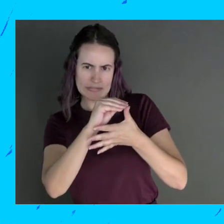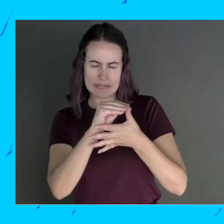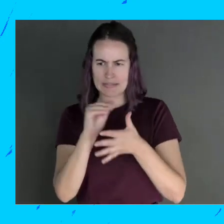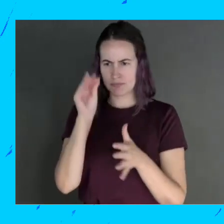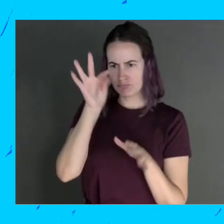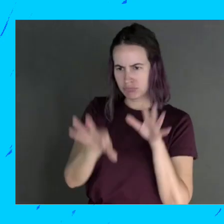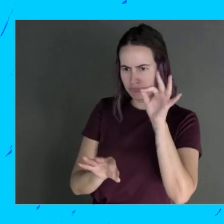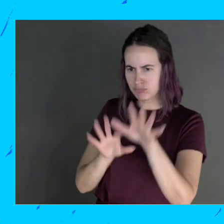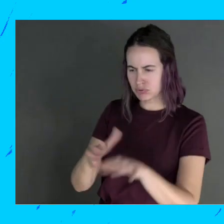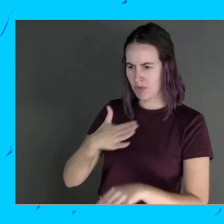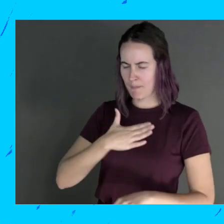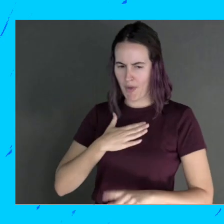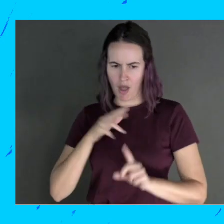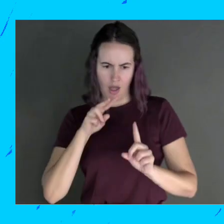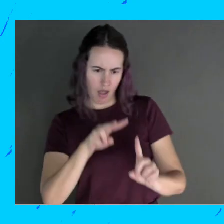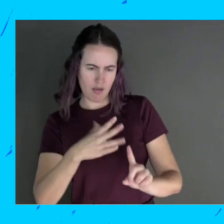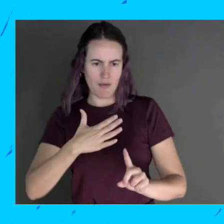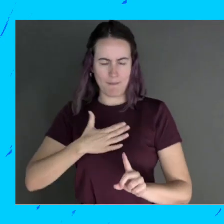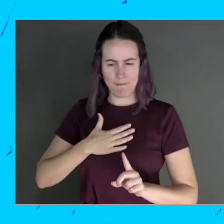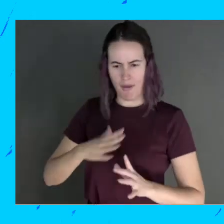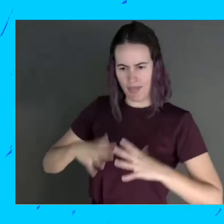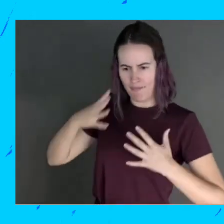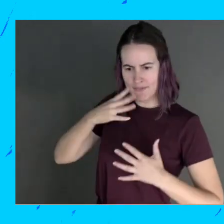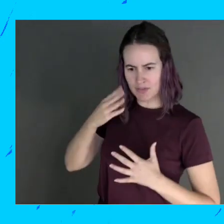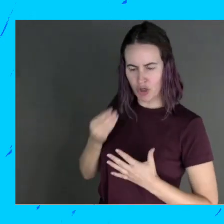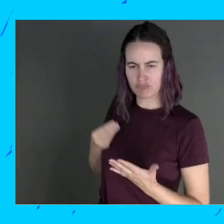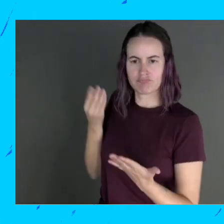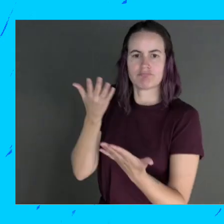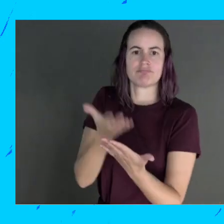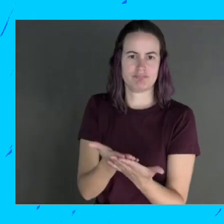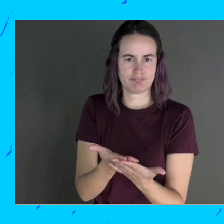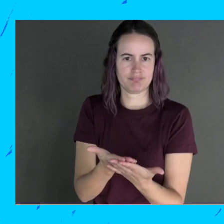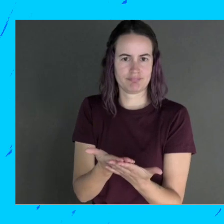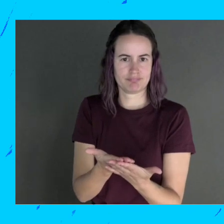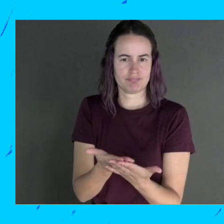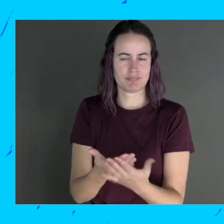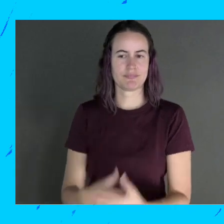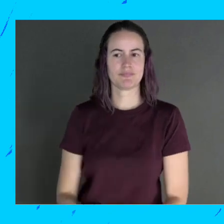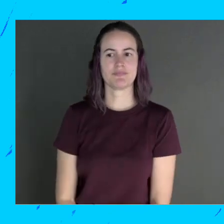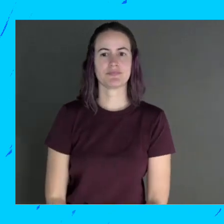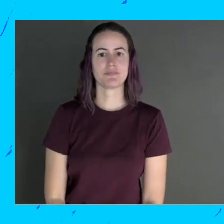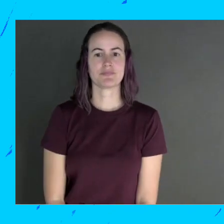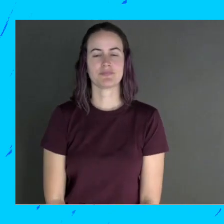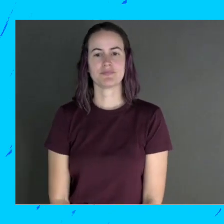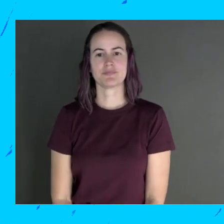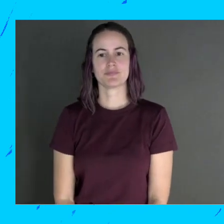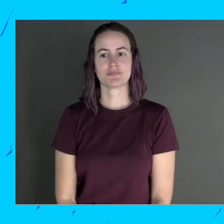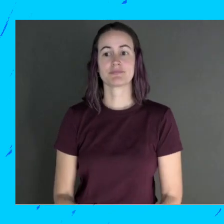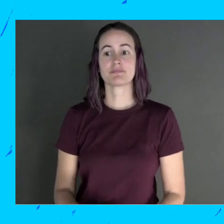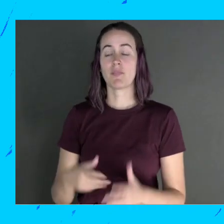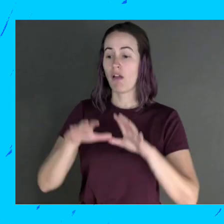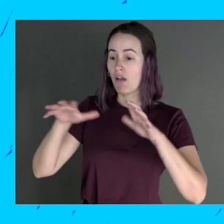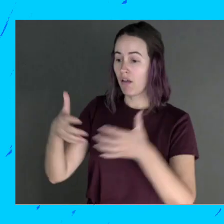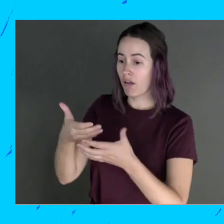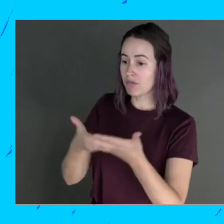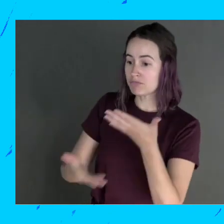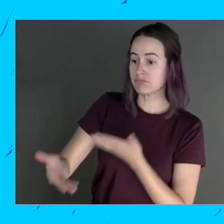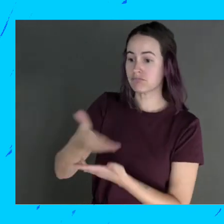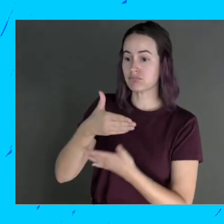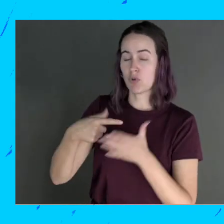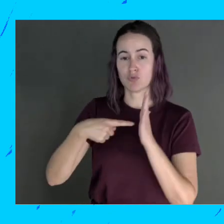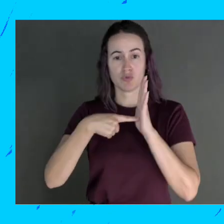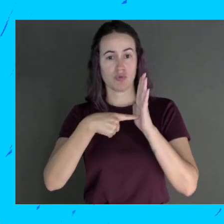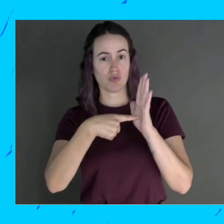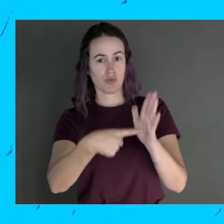Hay participaciones importantes con experiencias importantes. También ha presentado los resultados en la